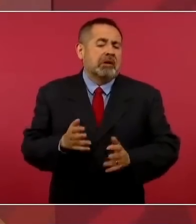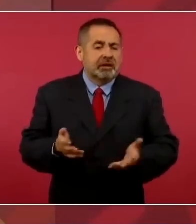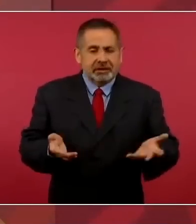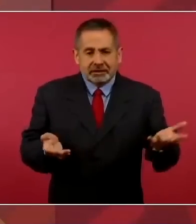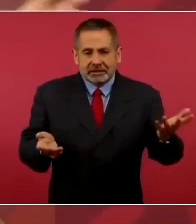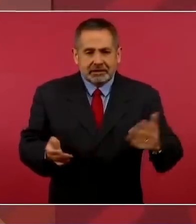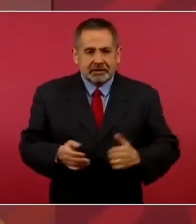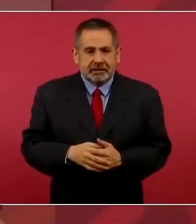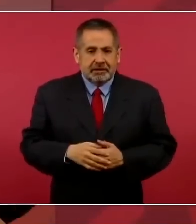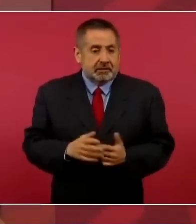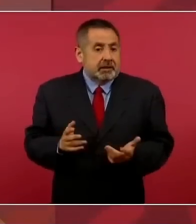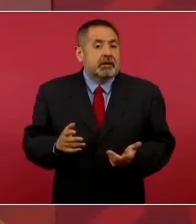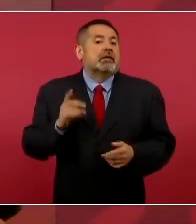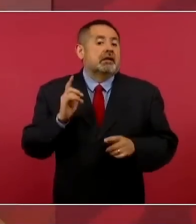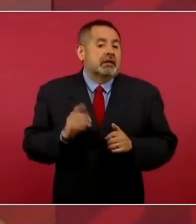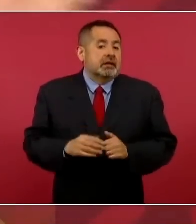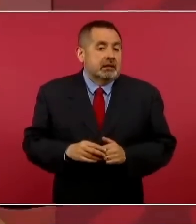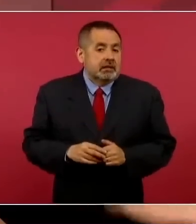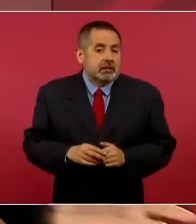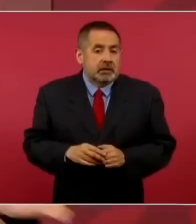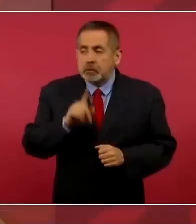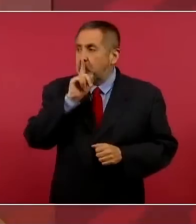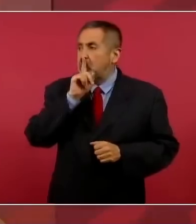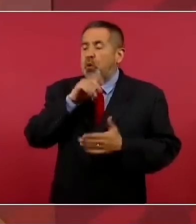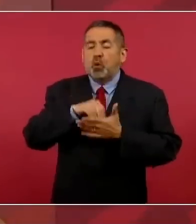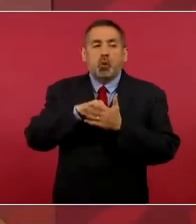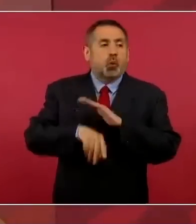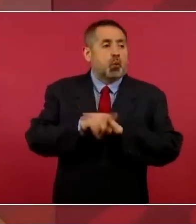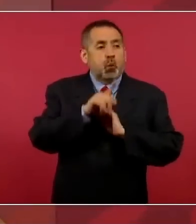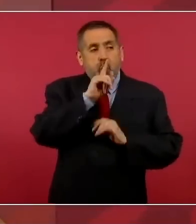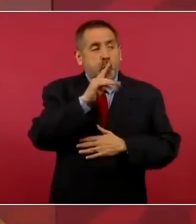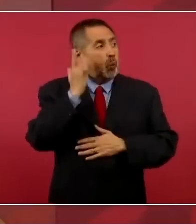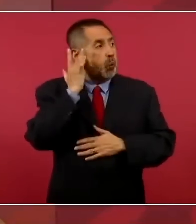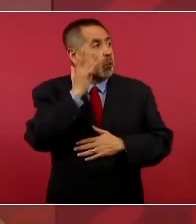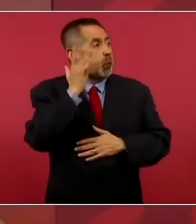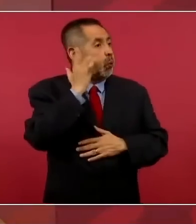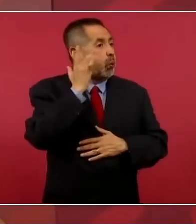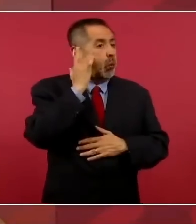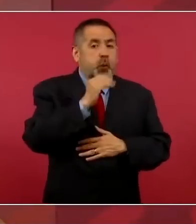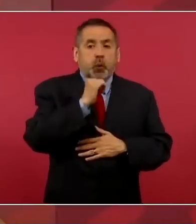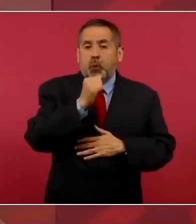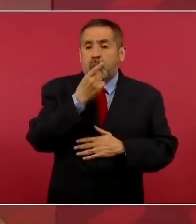Nada más que de eso, pues ya no se dice nada.